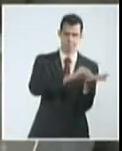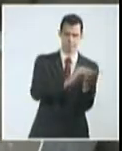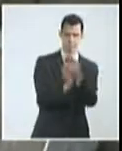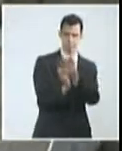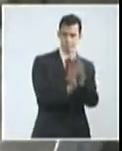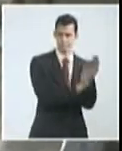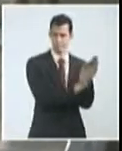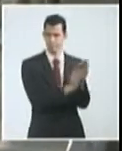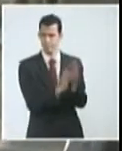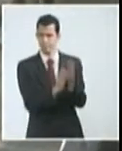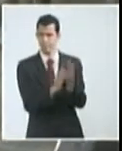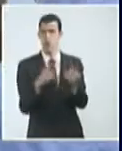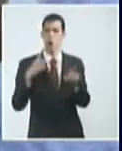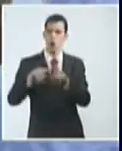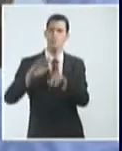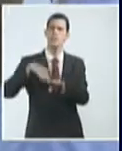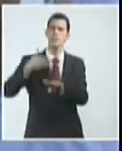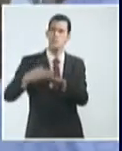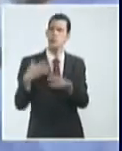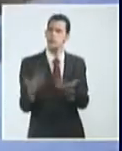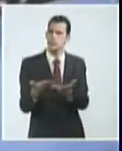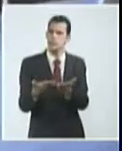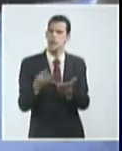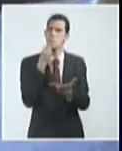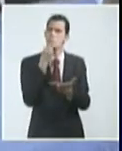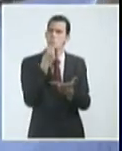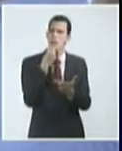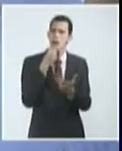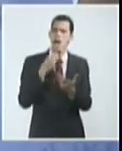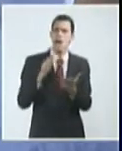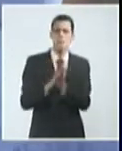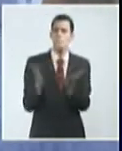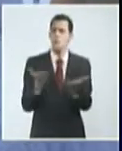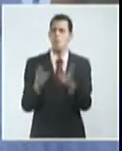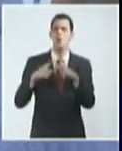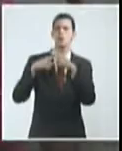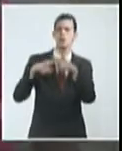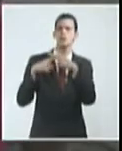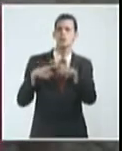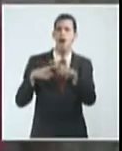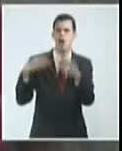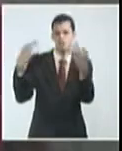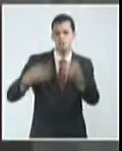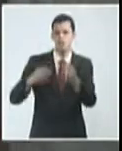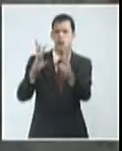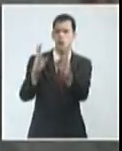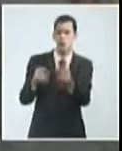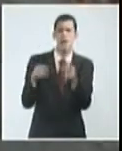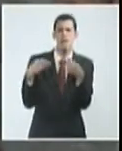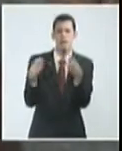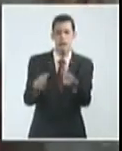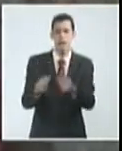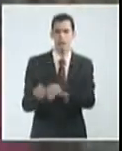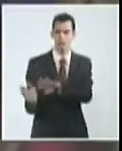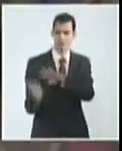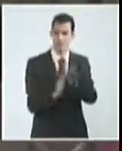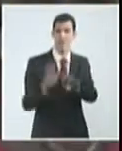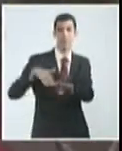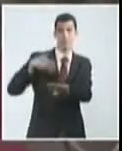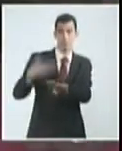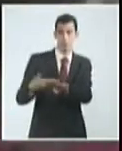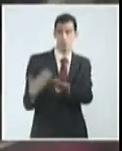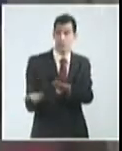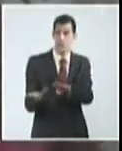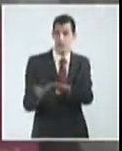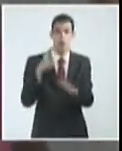y que exista también un tercer momento mediante el cual hay rendición de cuentas y hay control popular sobre lo que se hace. Y si eso lo